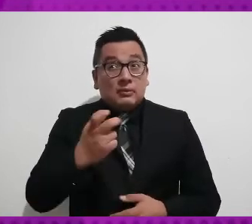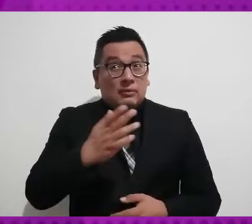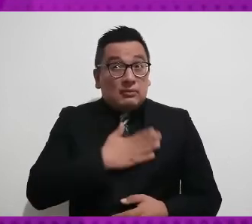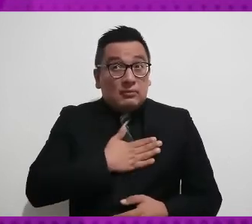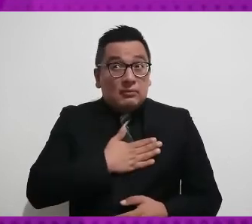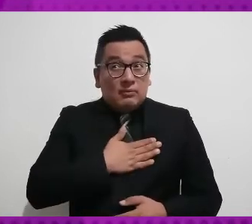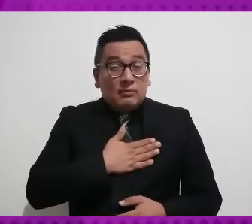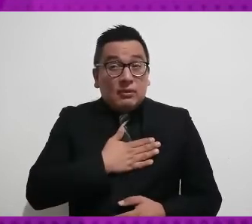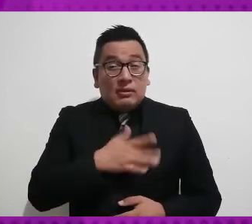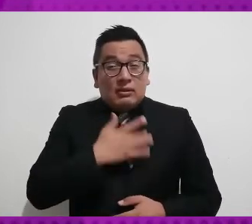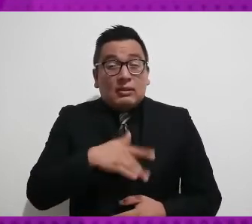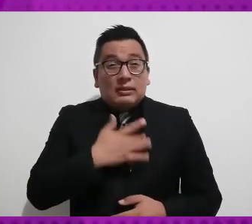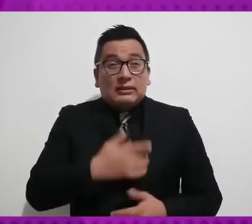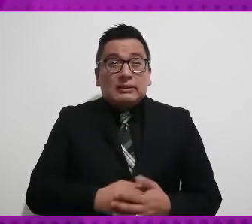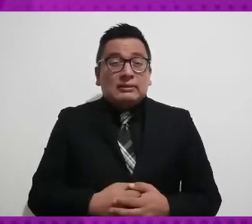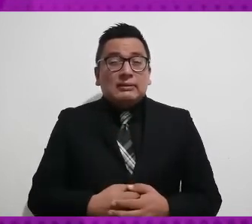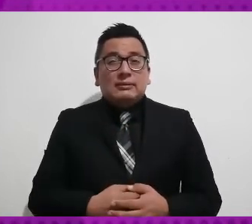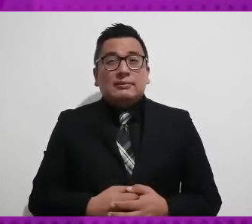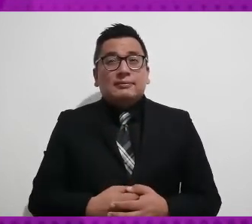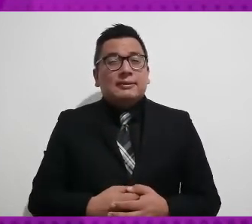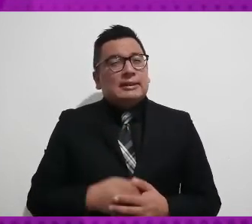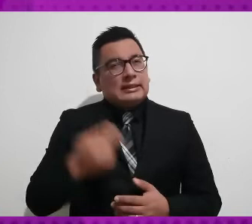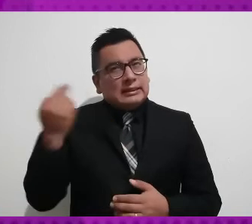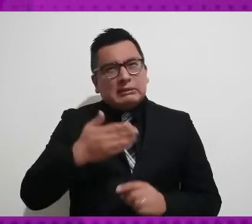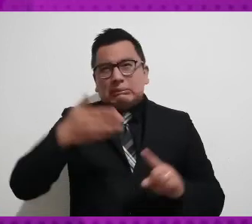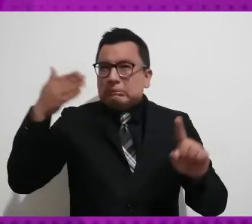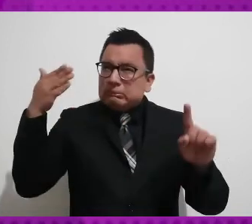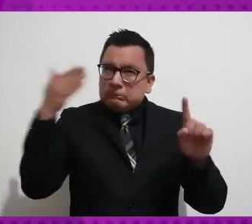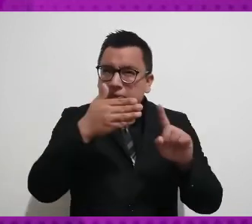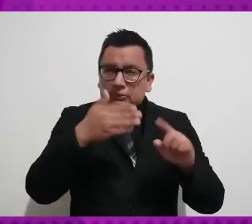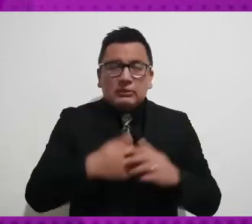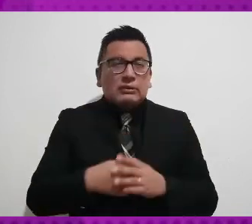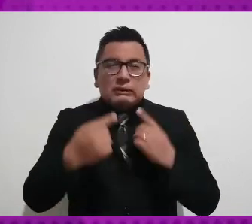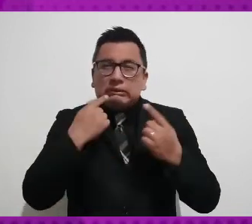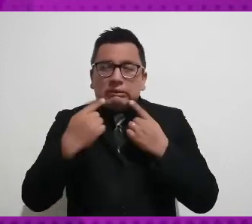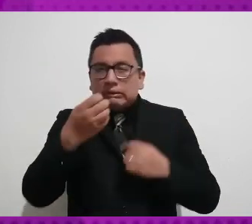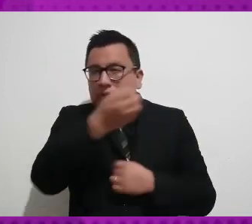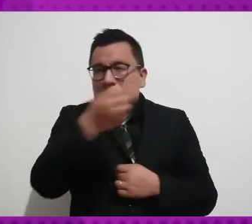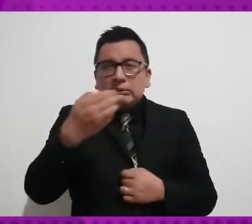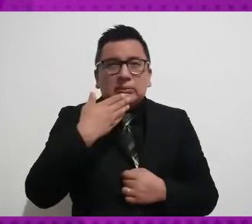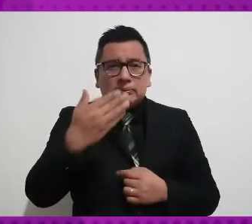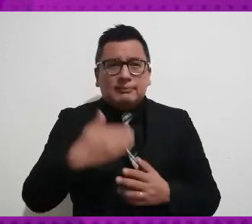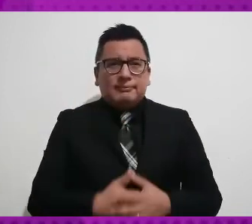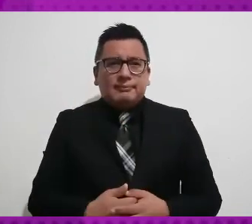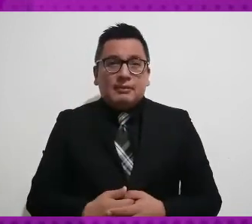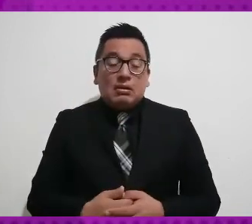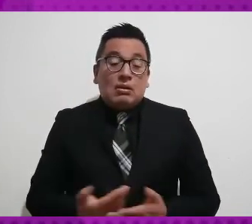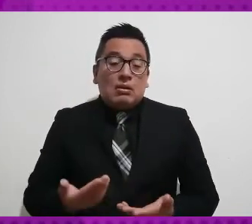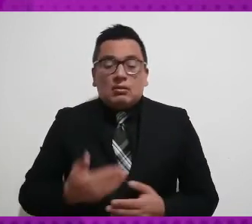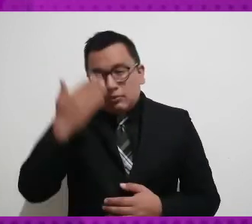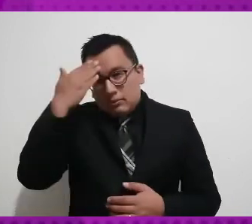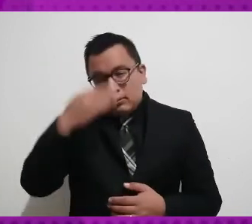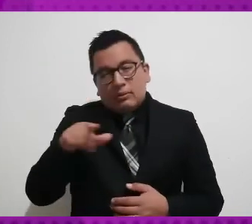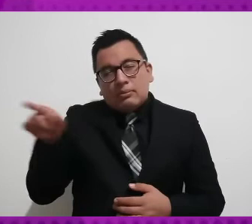mí me parece que debería ser una meta muy clara. Entiendo también, por supuesto, la norma la hacen los